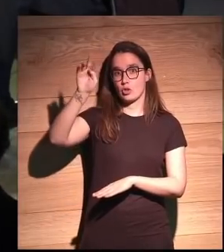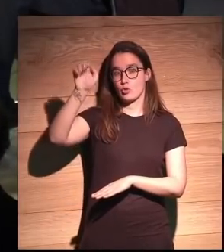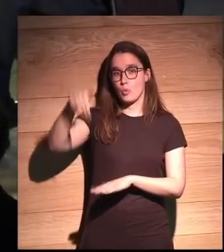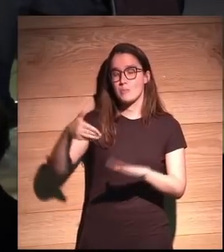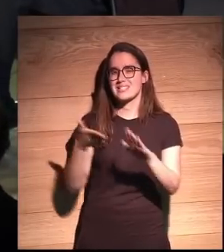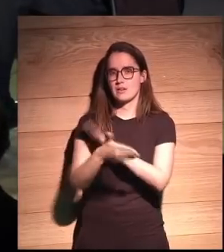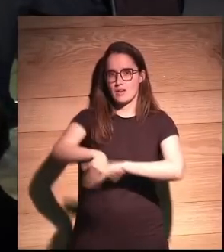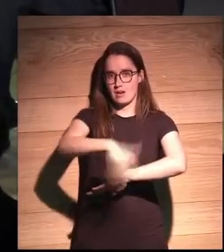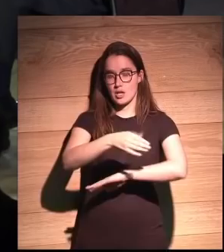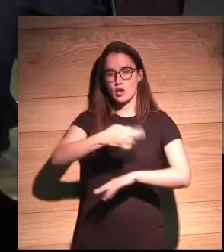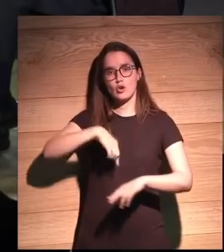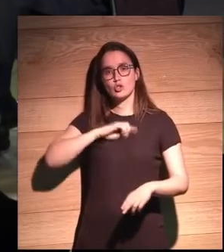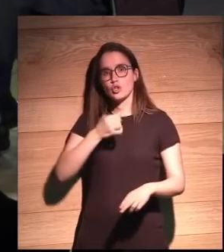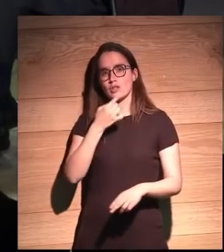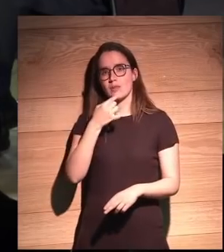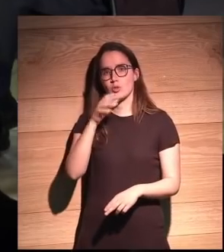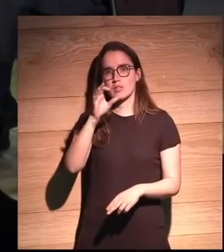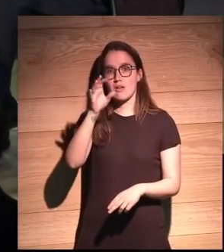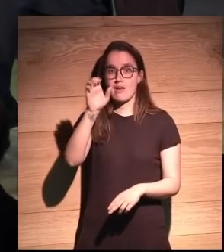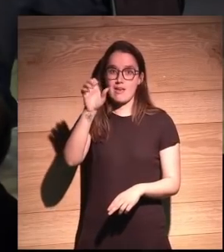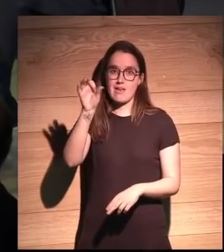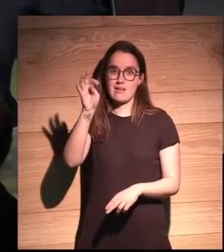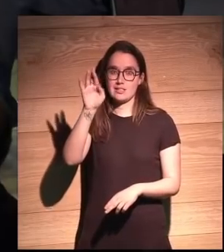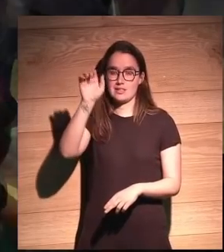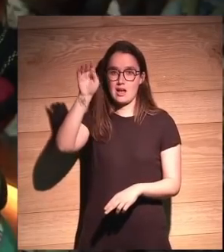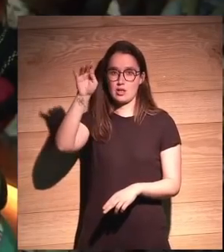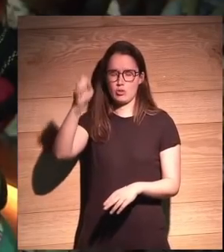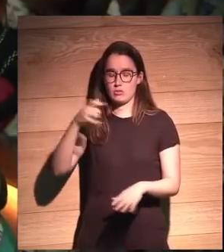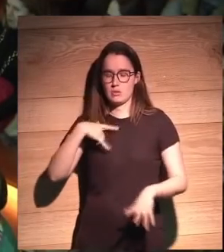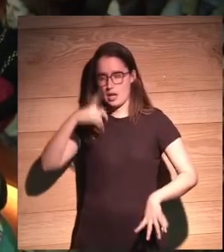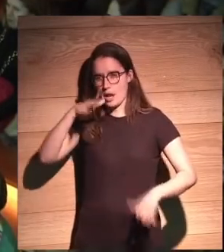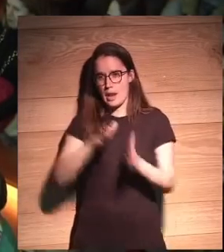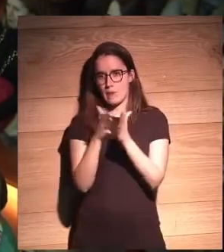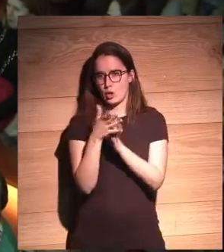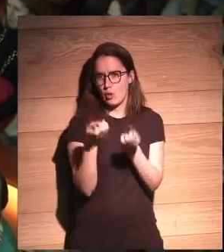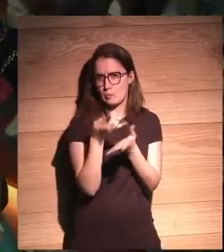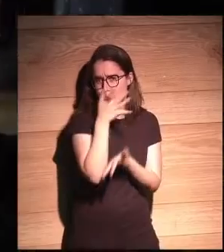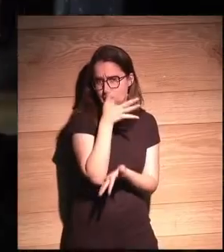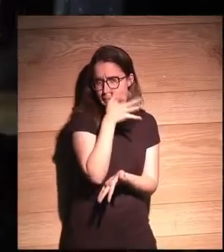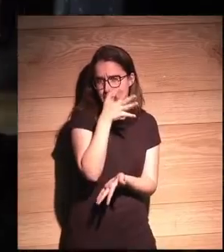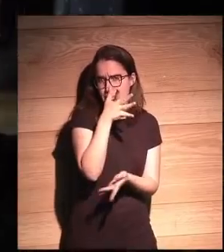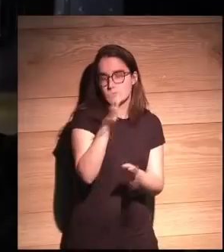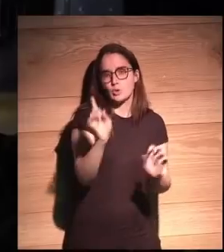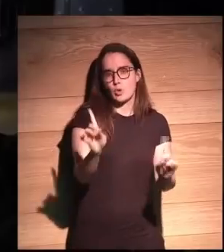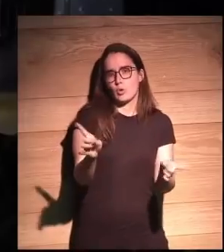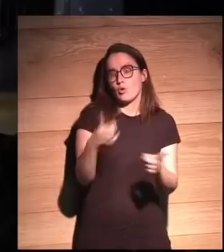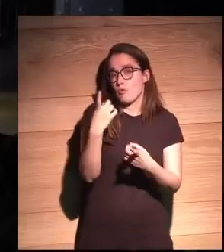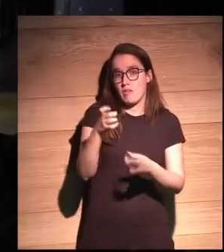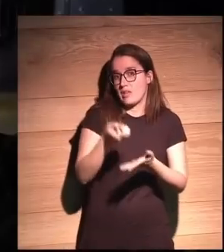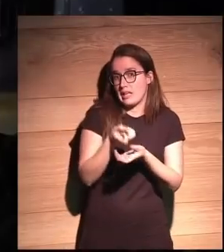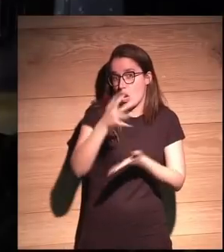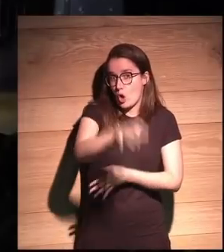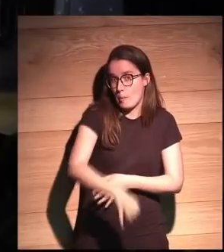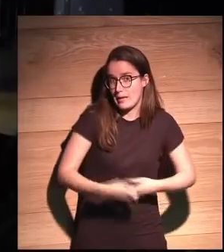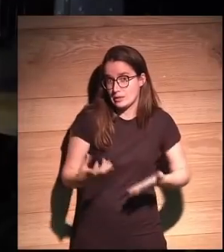Claro, estrato, nosotros decimos estrato, street en inglés. Pero estáis reventando todo el libro, digamos. No, estamos contando prácticamente, no hace falta ni que lo compréis porque